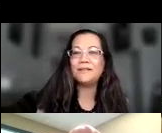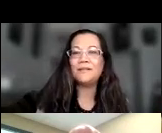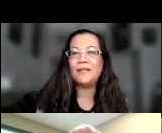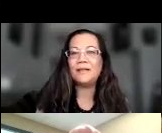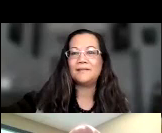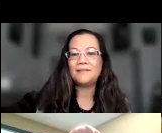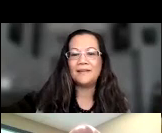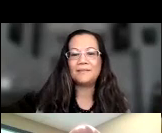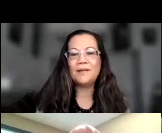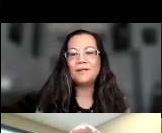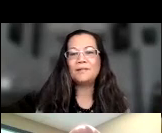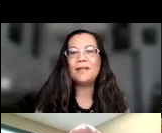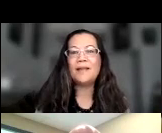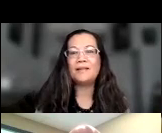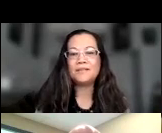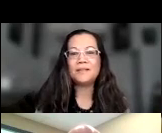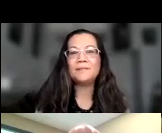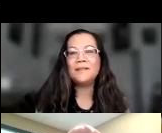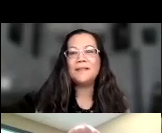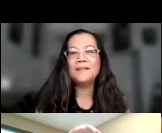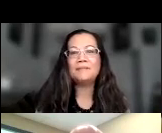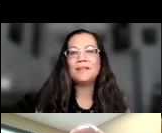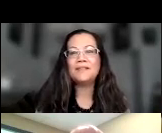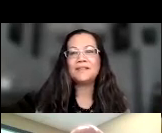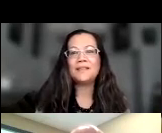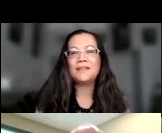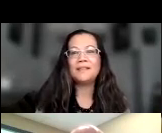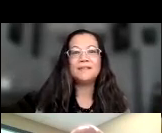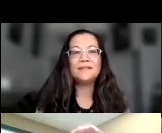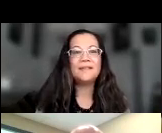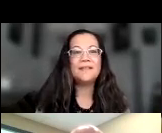Esto es más o menos 2 minutos del video que tenemos.